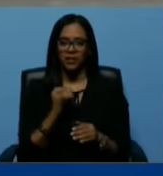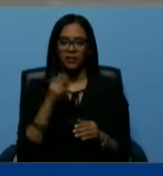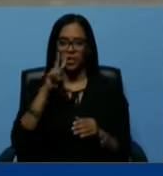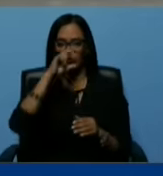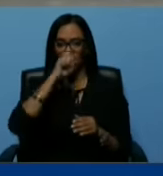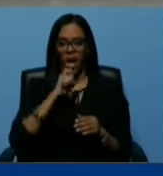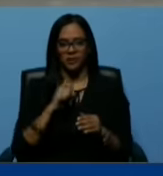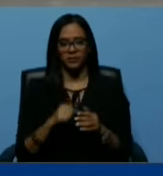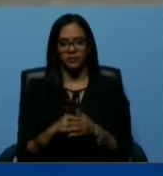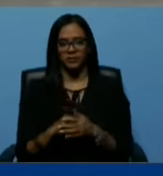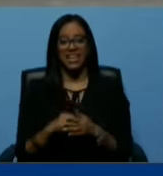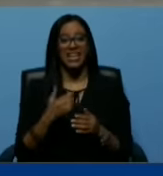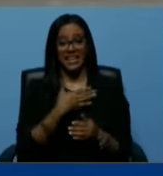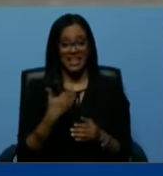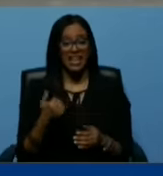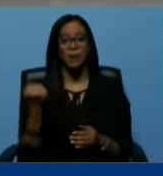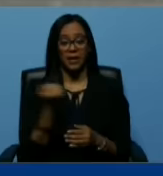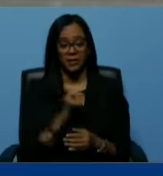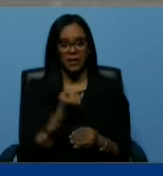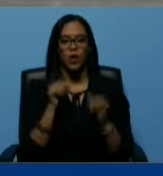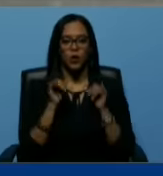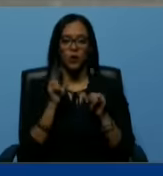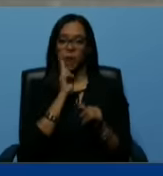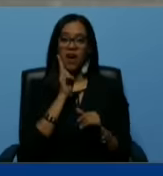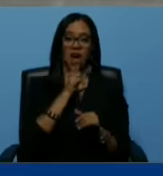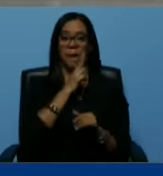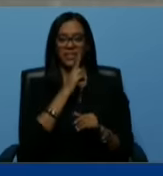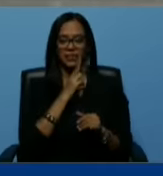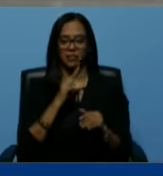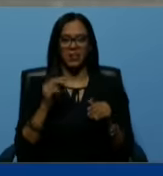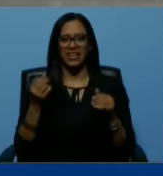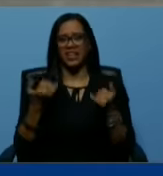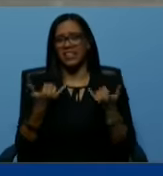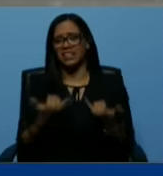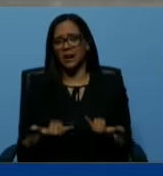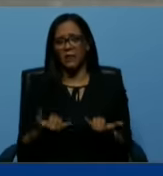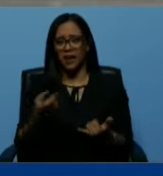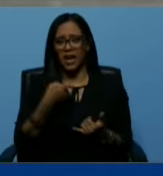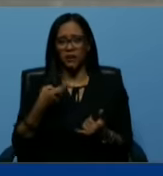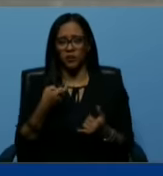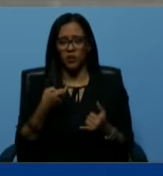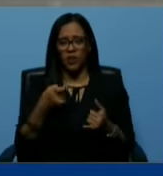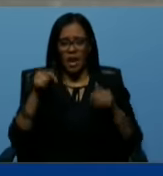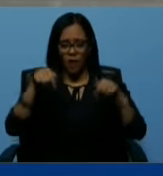trataron de matar los mismos apellidos que están tratando ahora de ahorcarla.